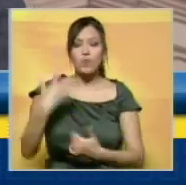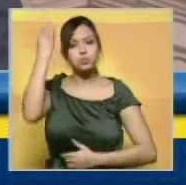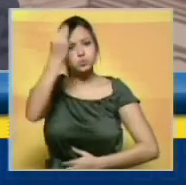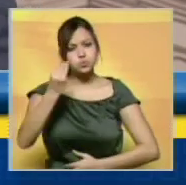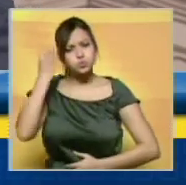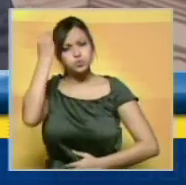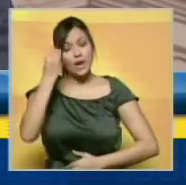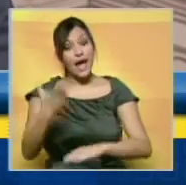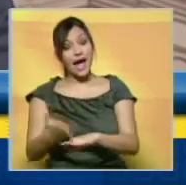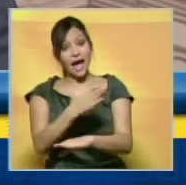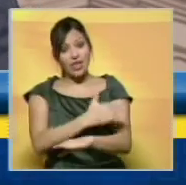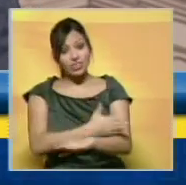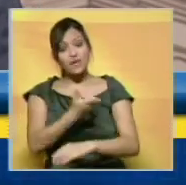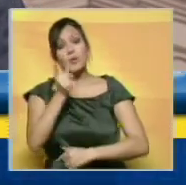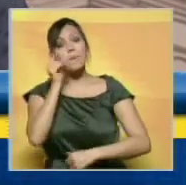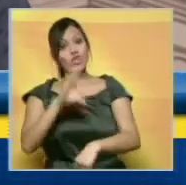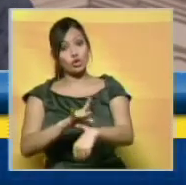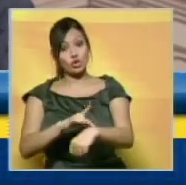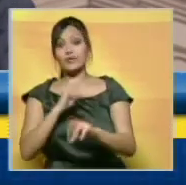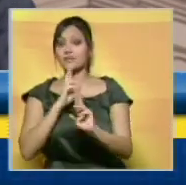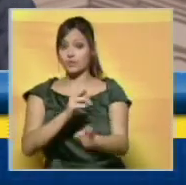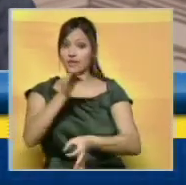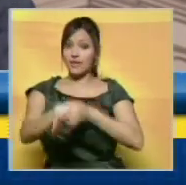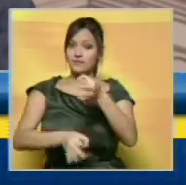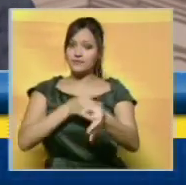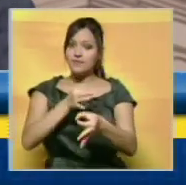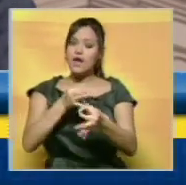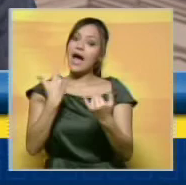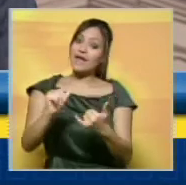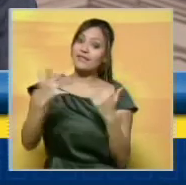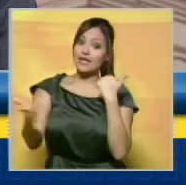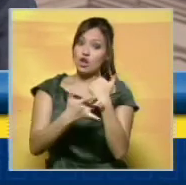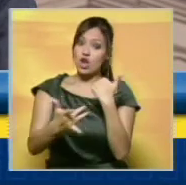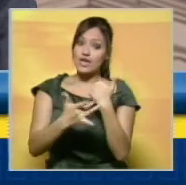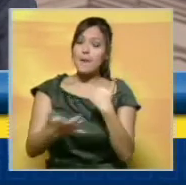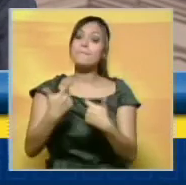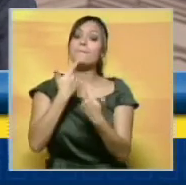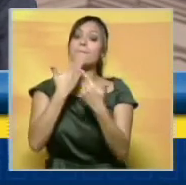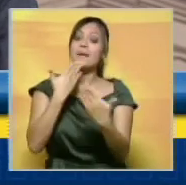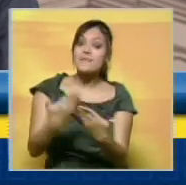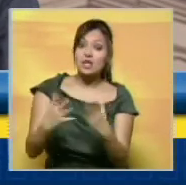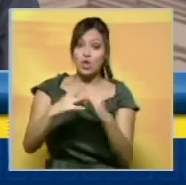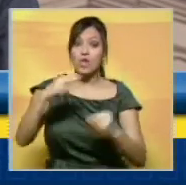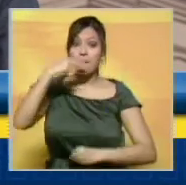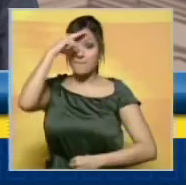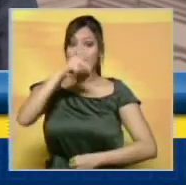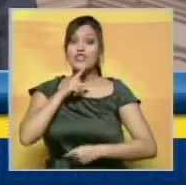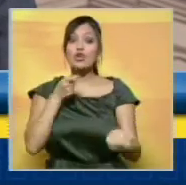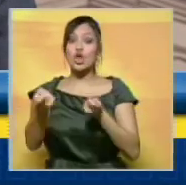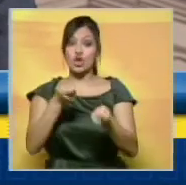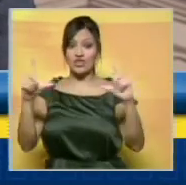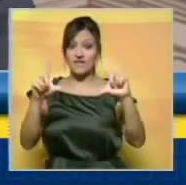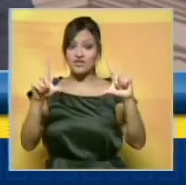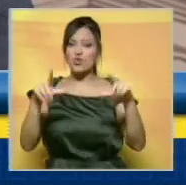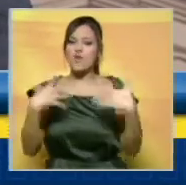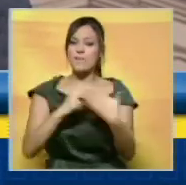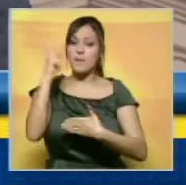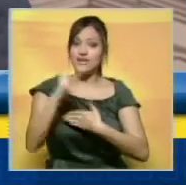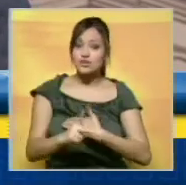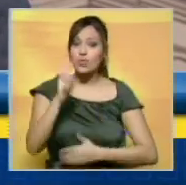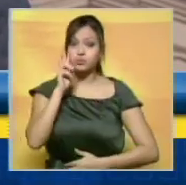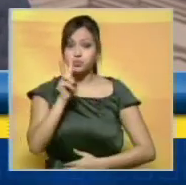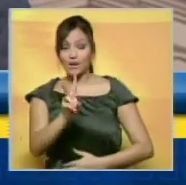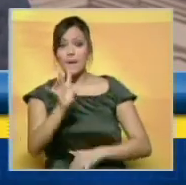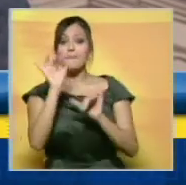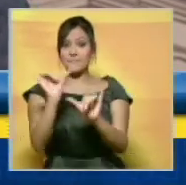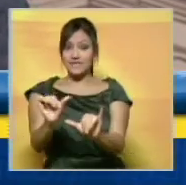analizando, como decía recién el doctor Maldonado, los dispositivos tecnológicos que permitan a los padres tener control de los televisores, de la pantalla